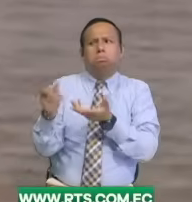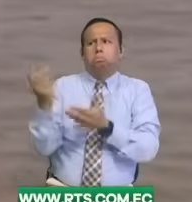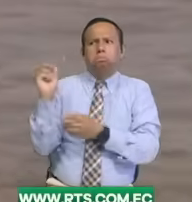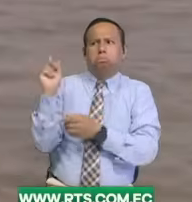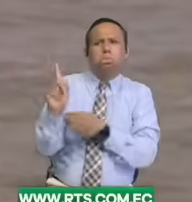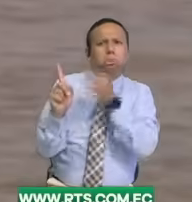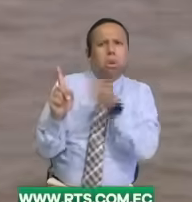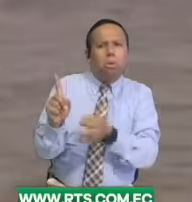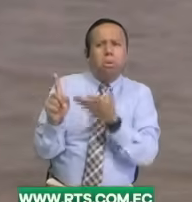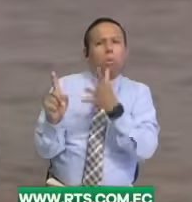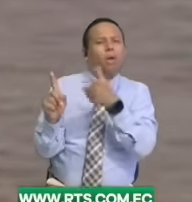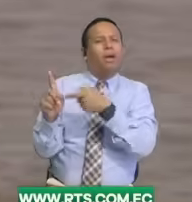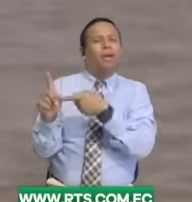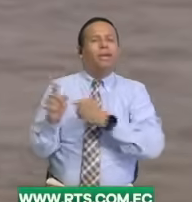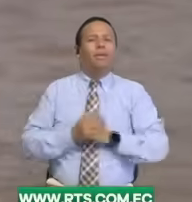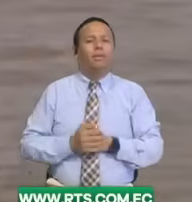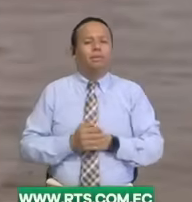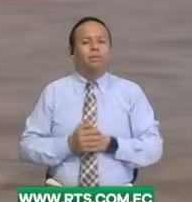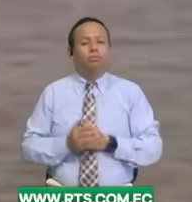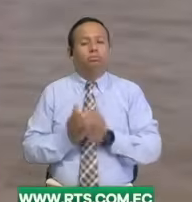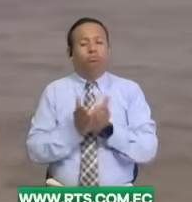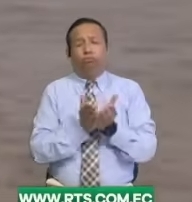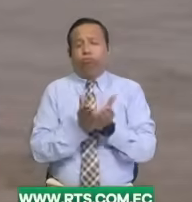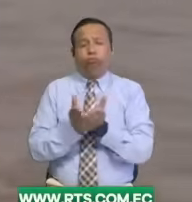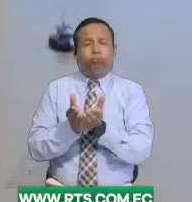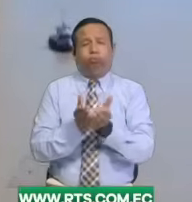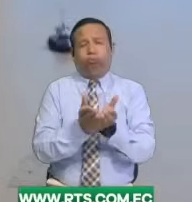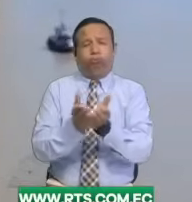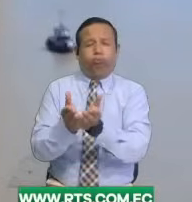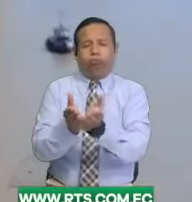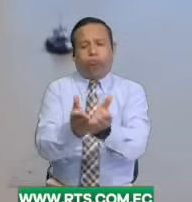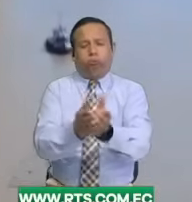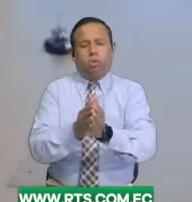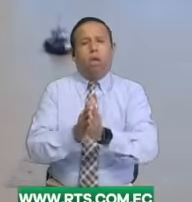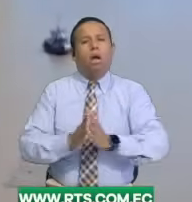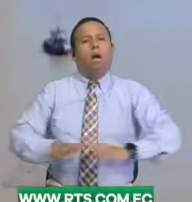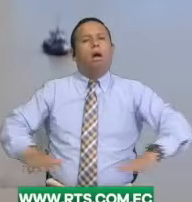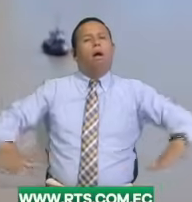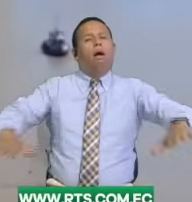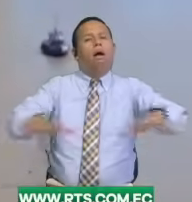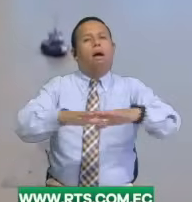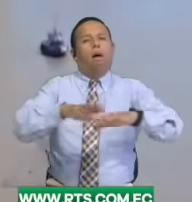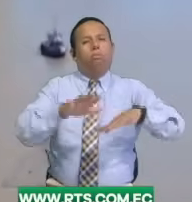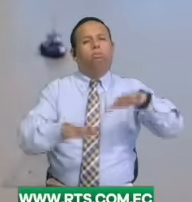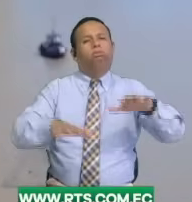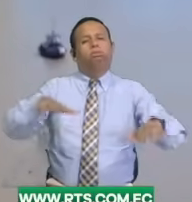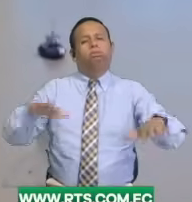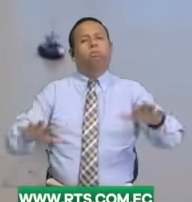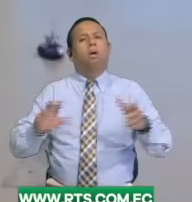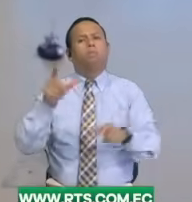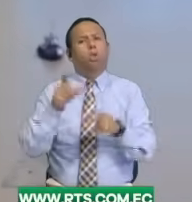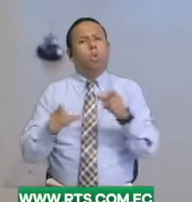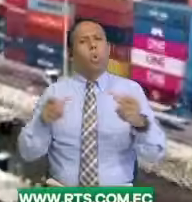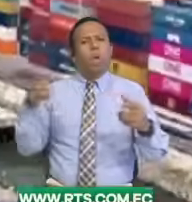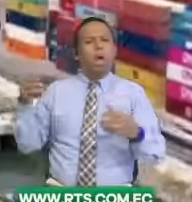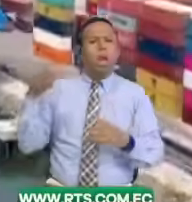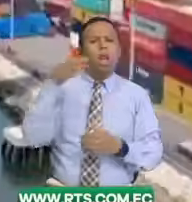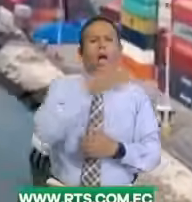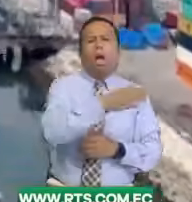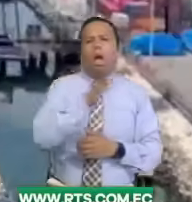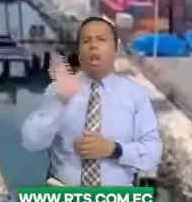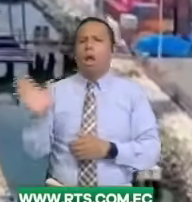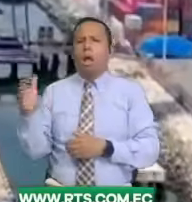Su navegabilidad ha permitido a sus habitantes no solo llegar a otros territorios con facilidad, sino